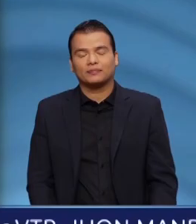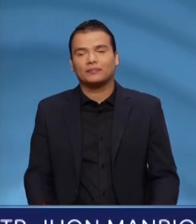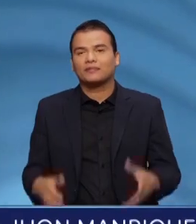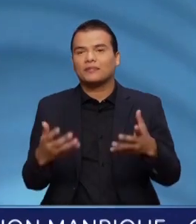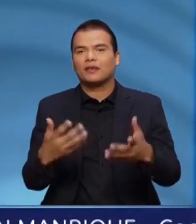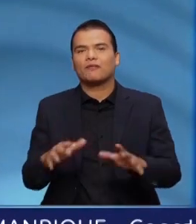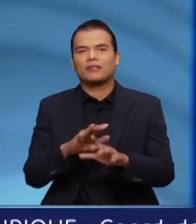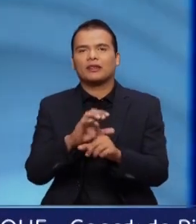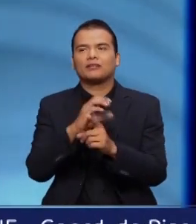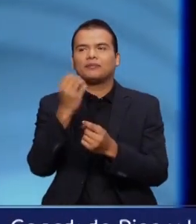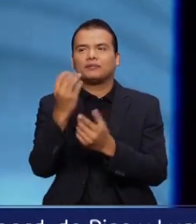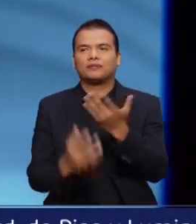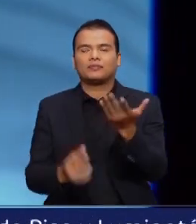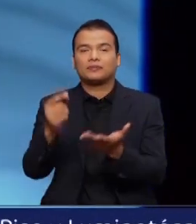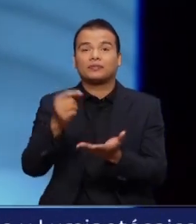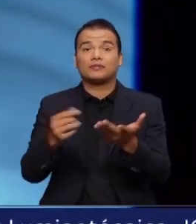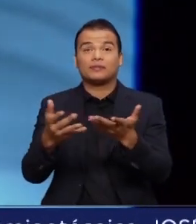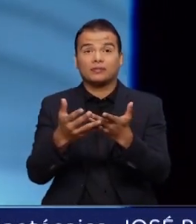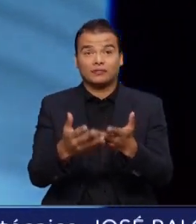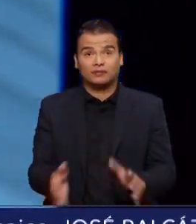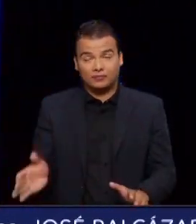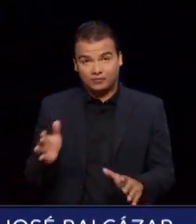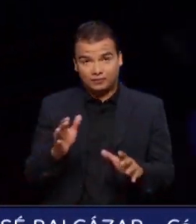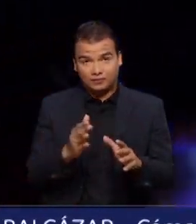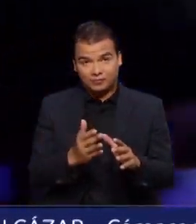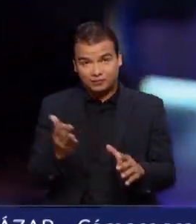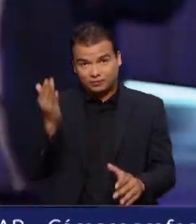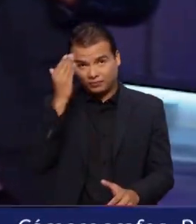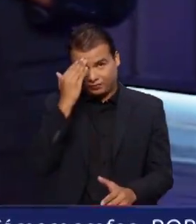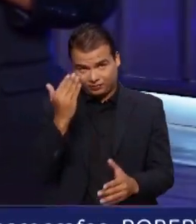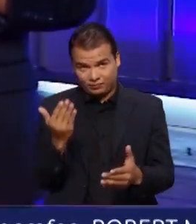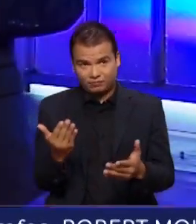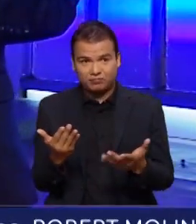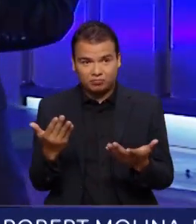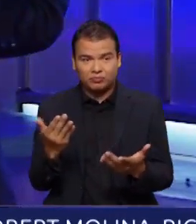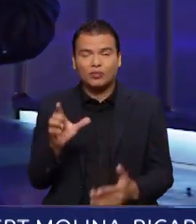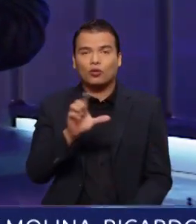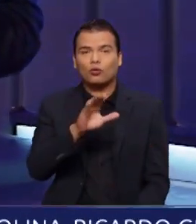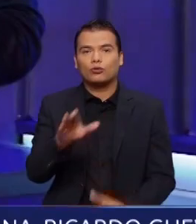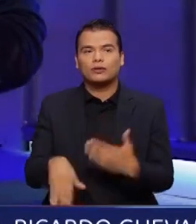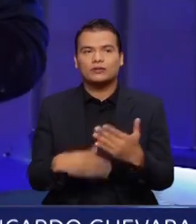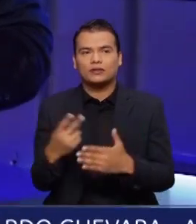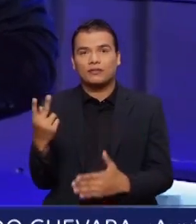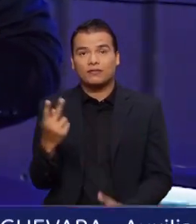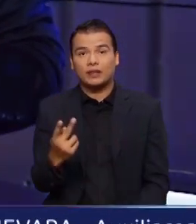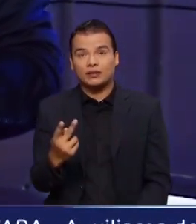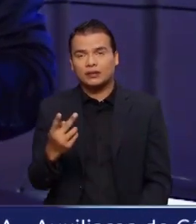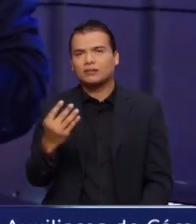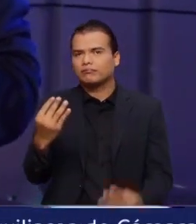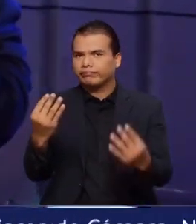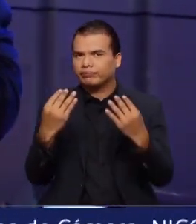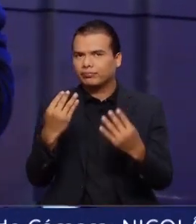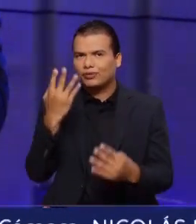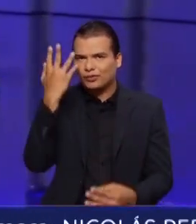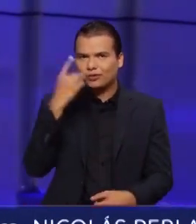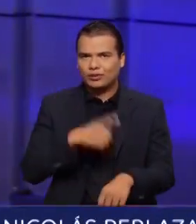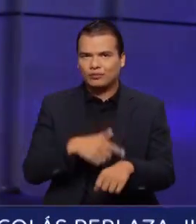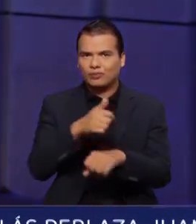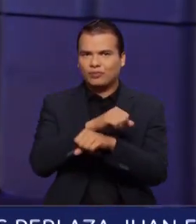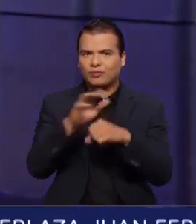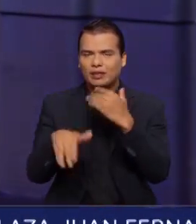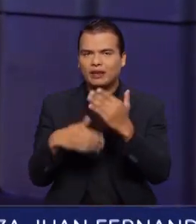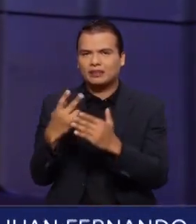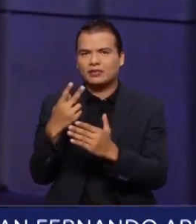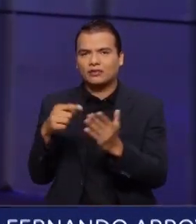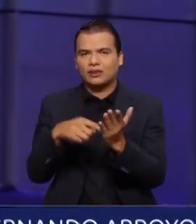Así llegamos al final de las noticias del entretenimiento y la cultura, pero recuerden que los esperamos de lunes a viernes de 10 de la mañana a 12 del